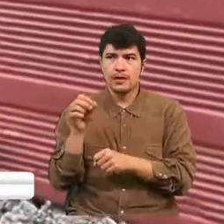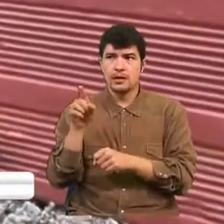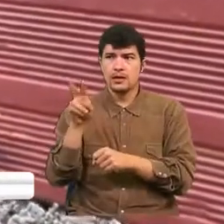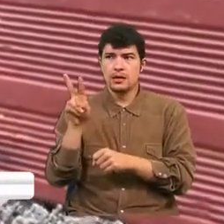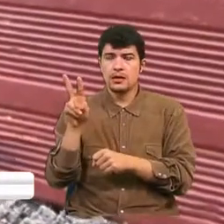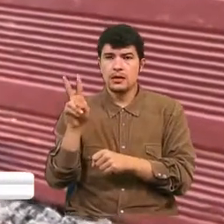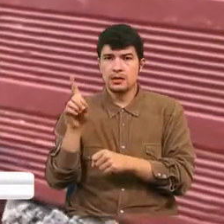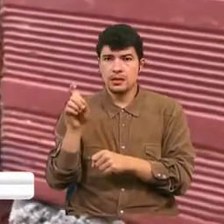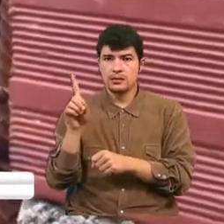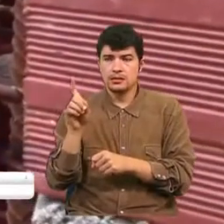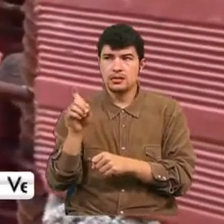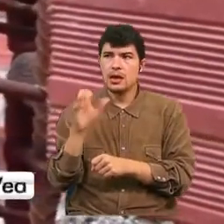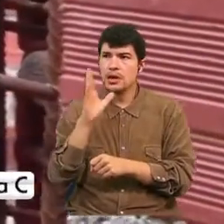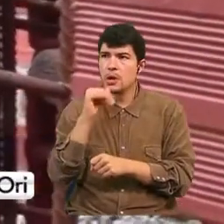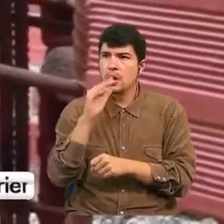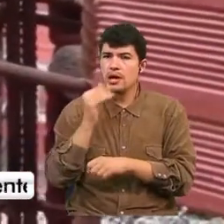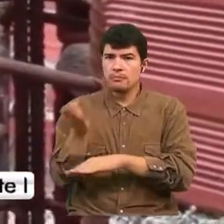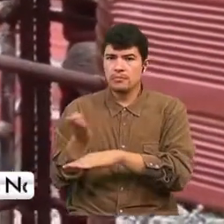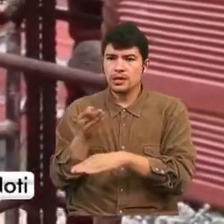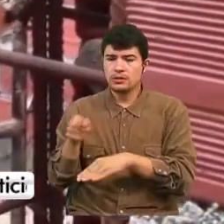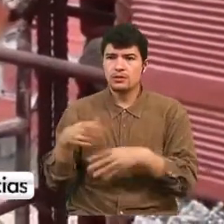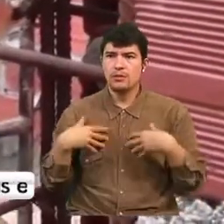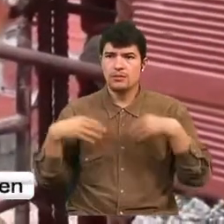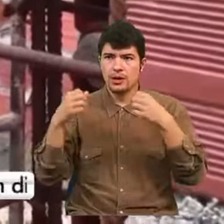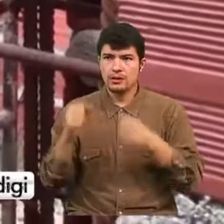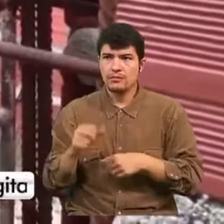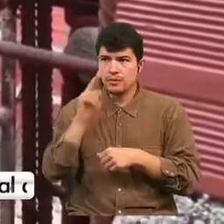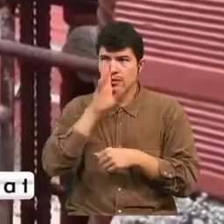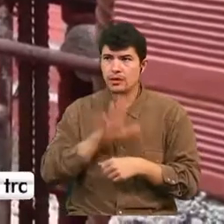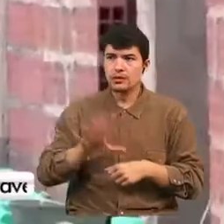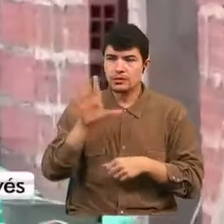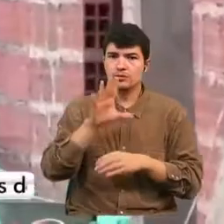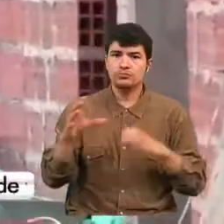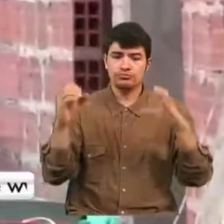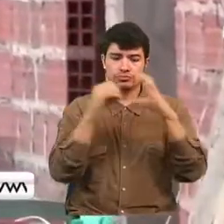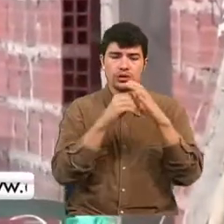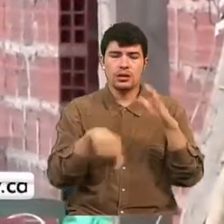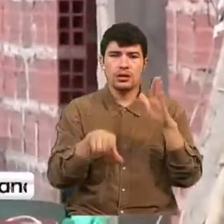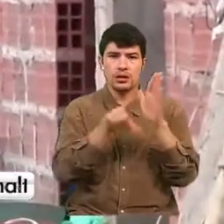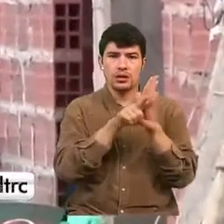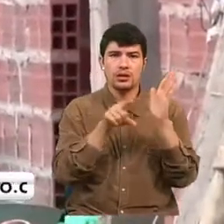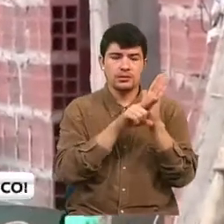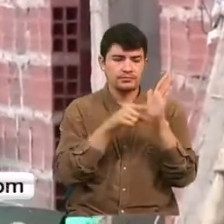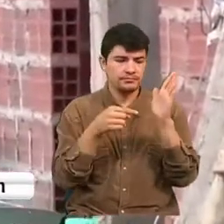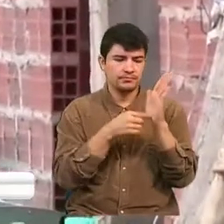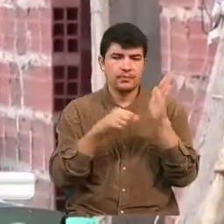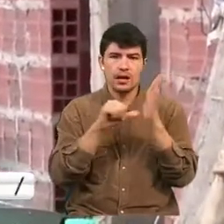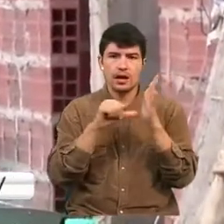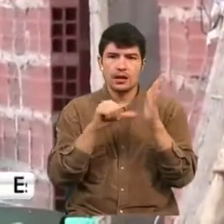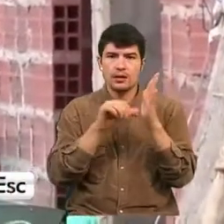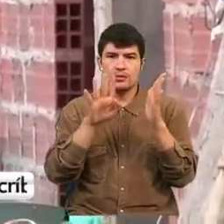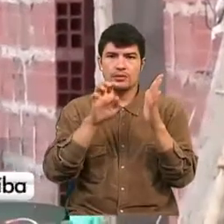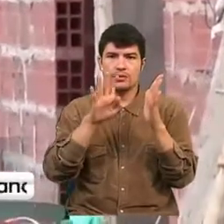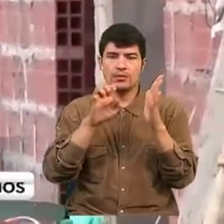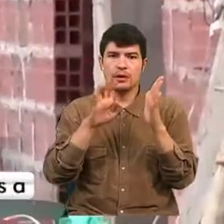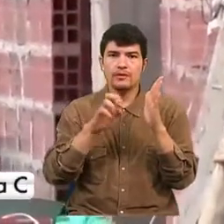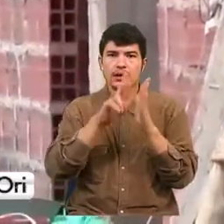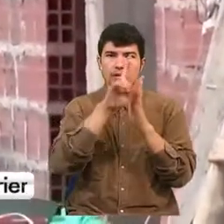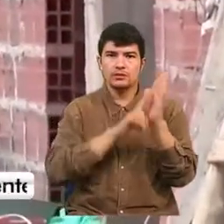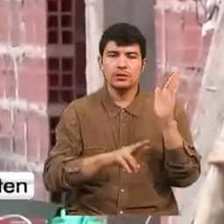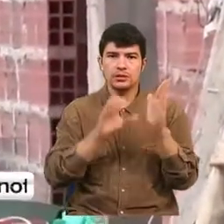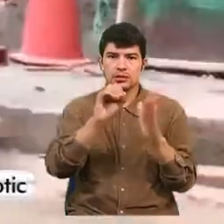no solicitar la intervención de Patrimonio Nacional de conformidad con lo establecido en el cuadro del artículo 9 de la